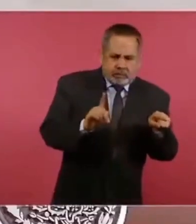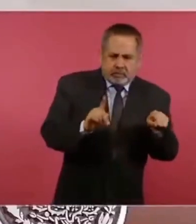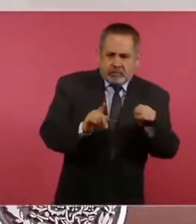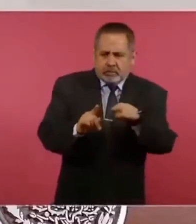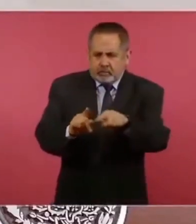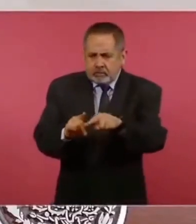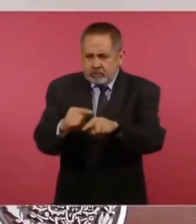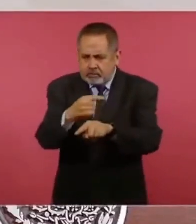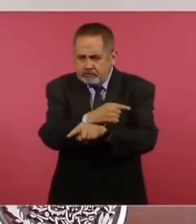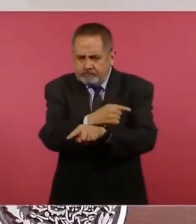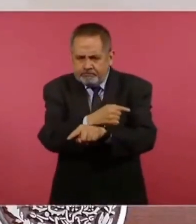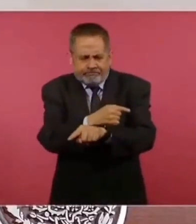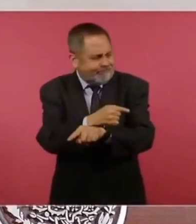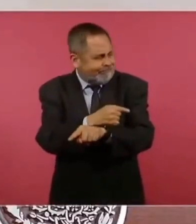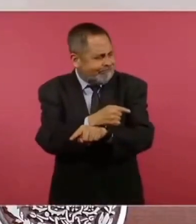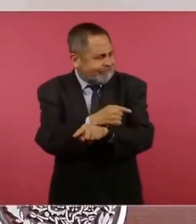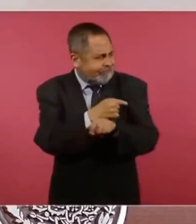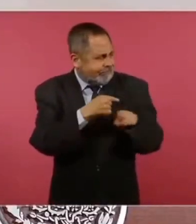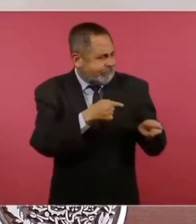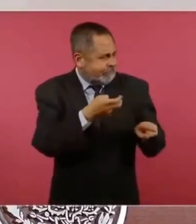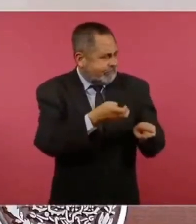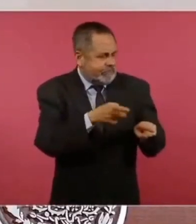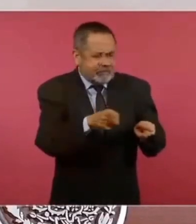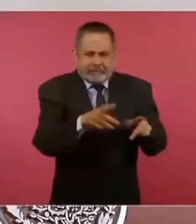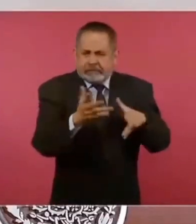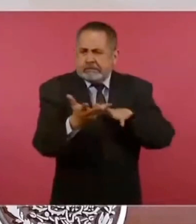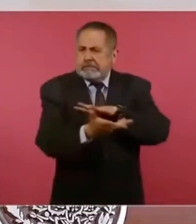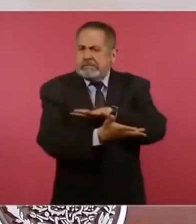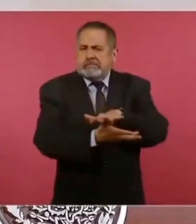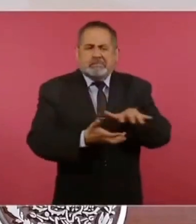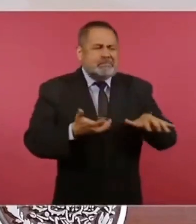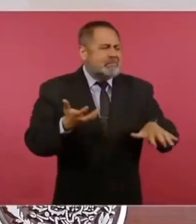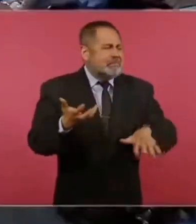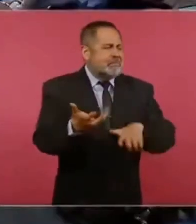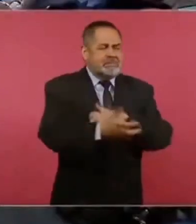intervino el Poder Judicial,